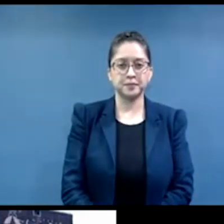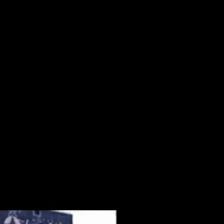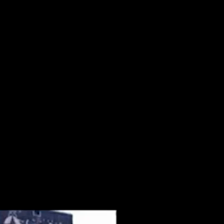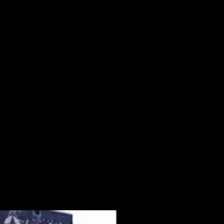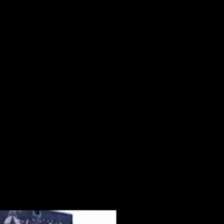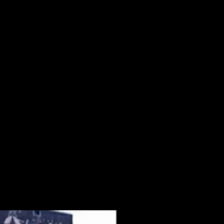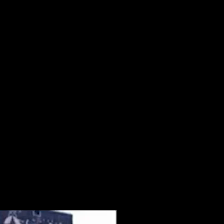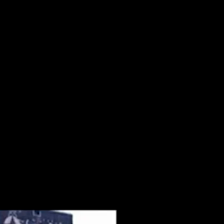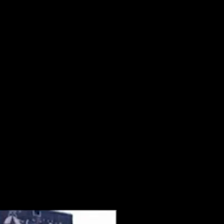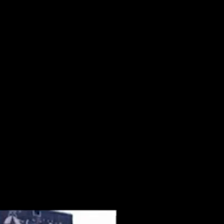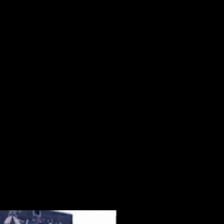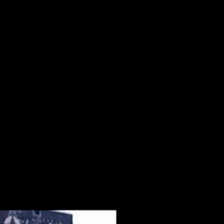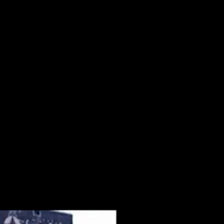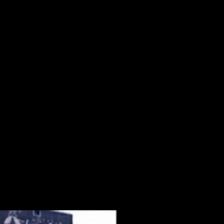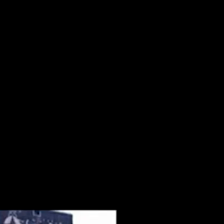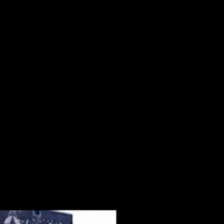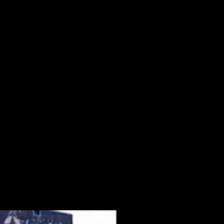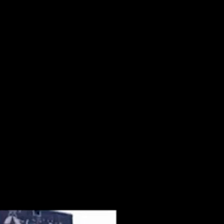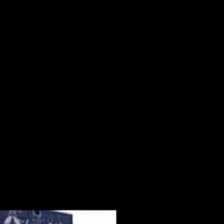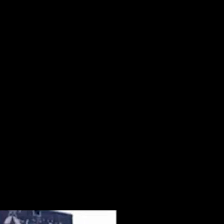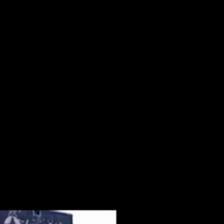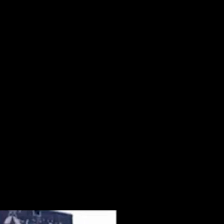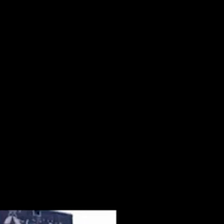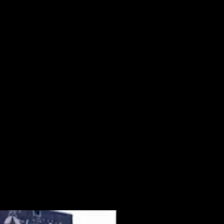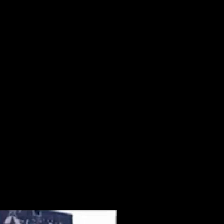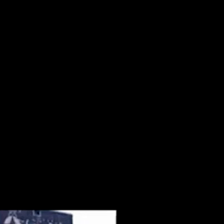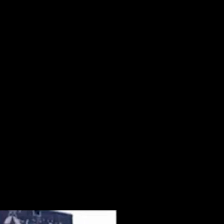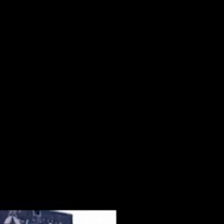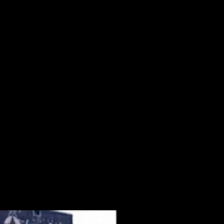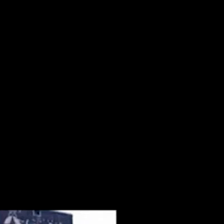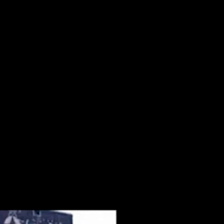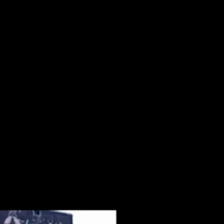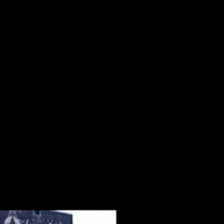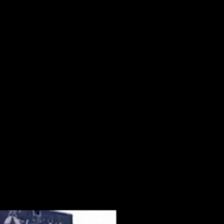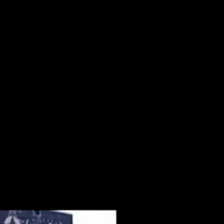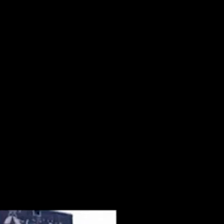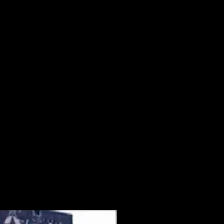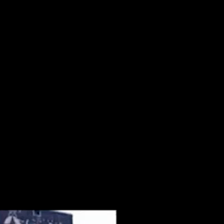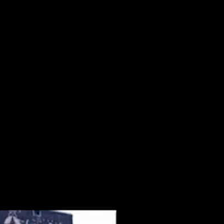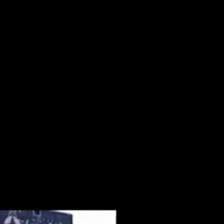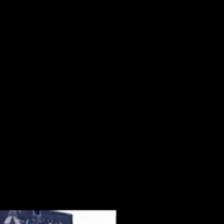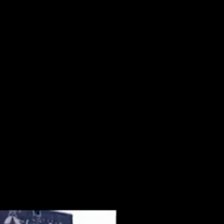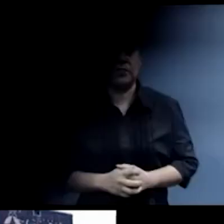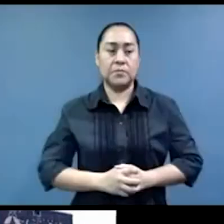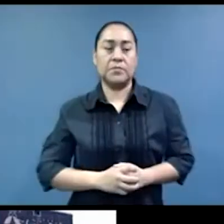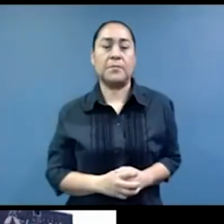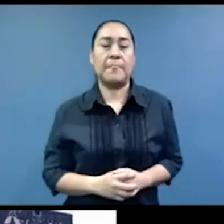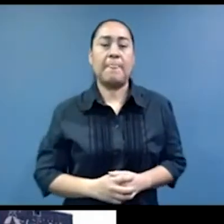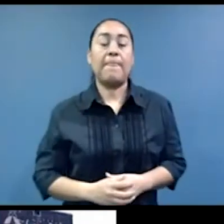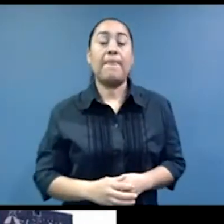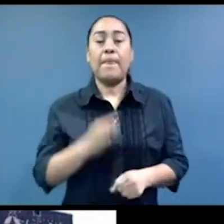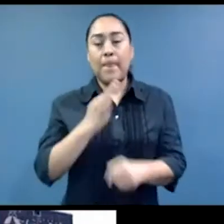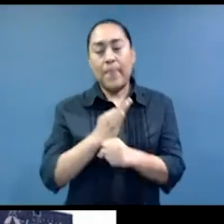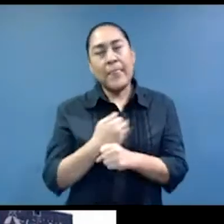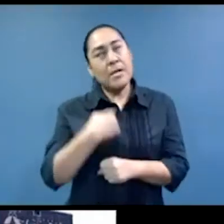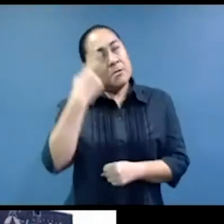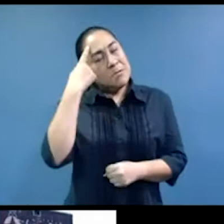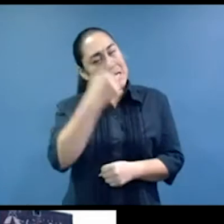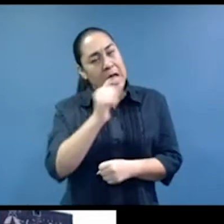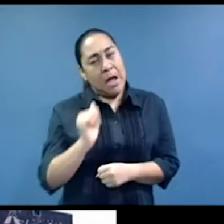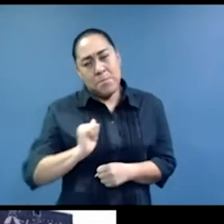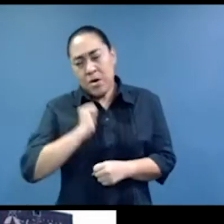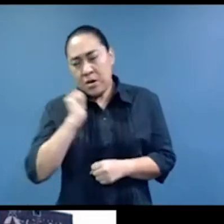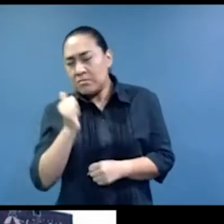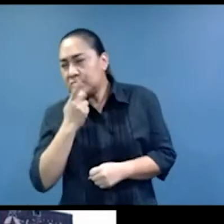cuestión importantísima. Y aprovecho para abordar un tema que se aborda y se aborda muy bien en el reporte, que es el de la